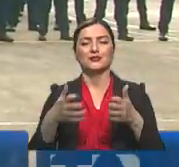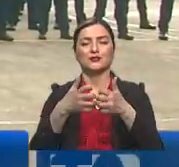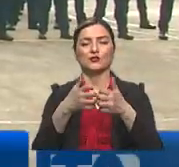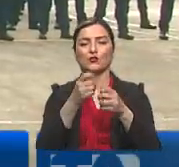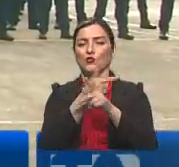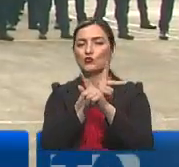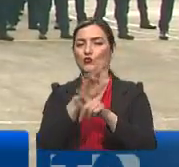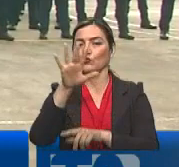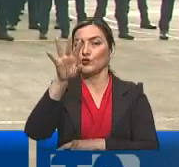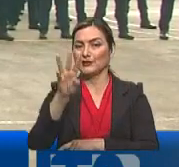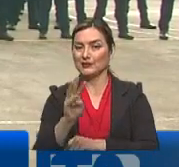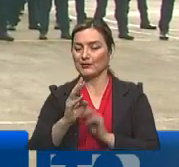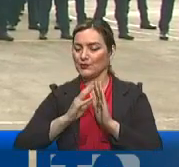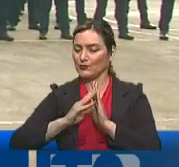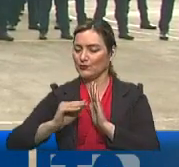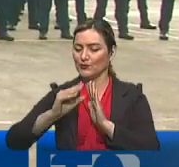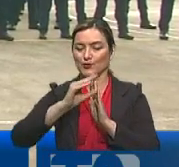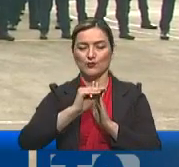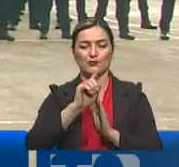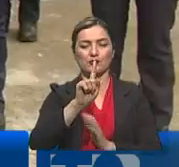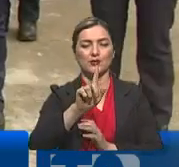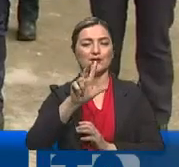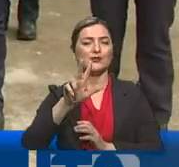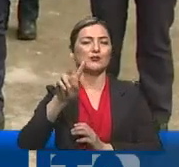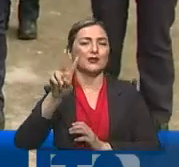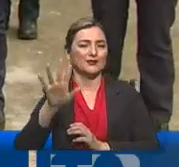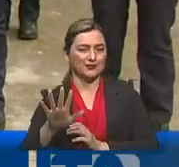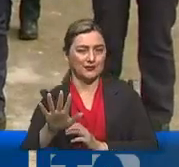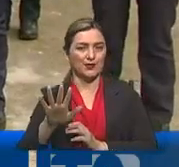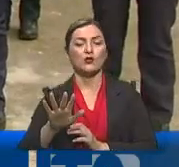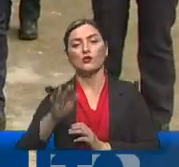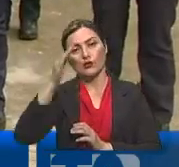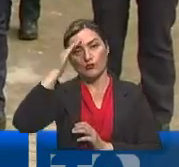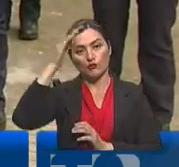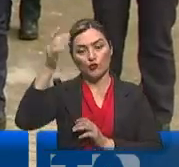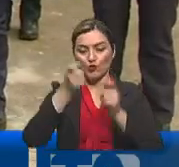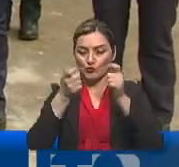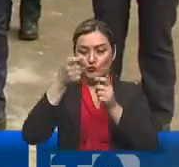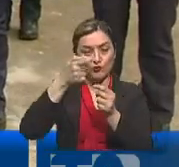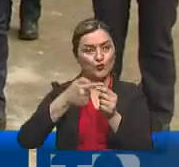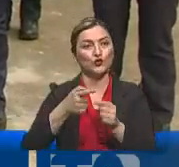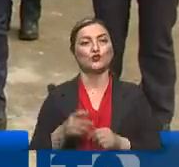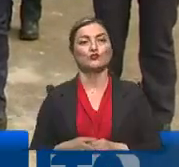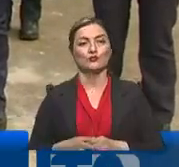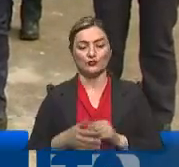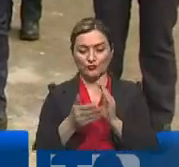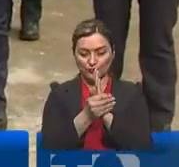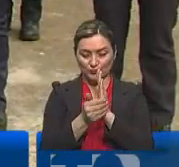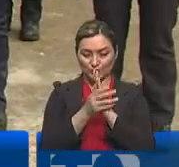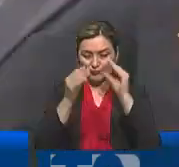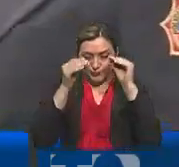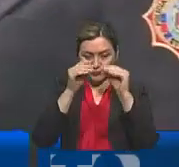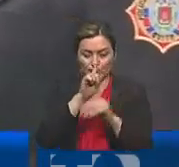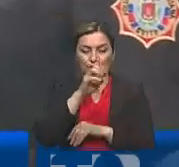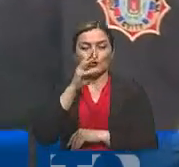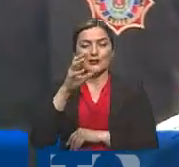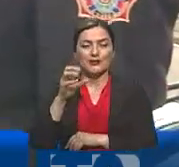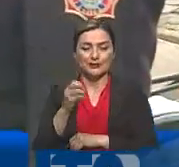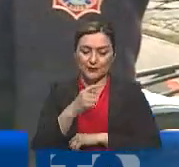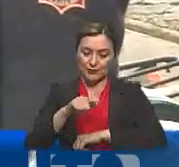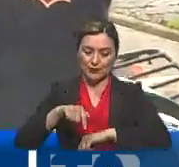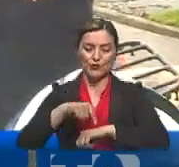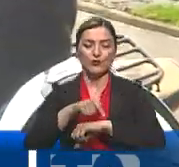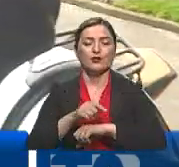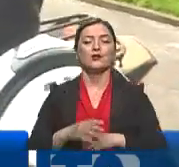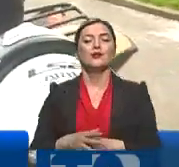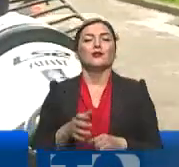replicarán la instrucción a los 1.325 agentes de quito la capacitación será de 160 horas y se